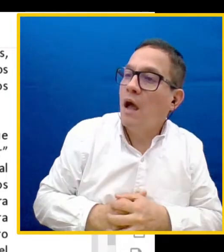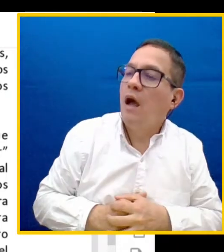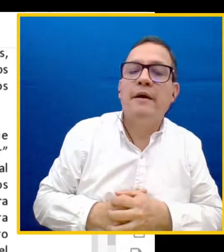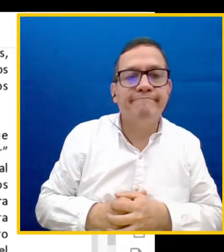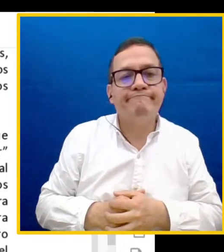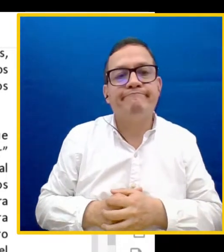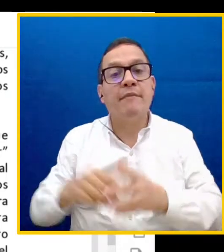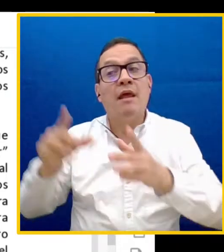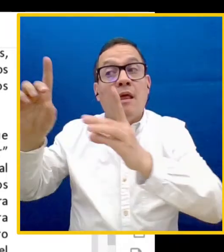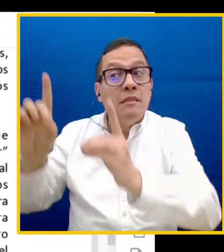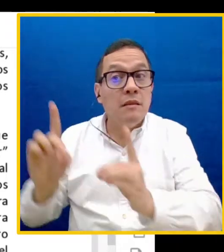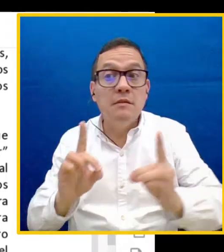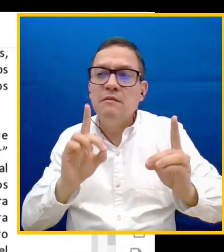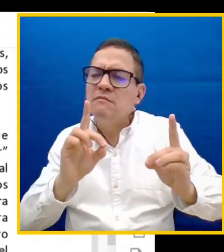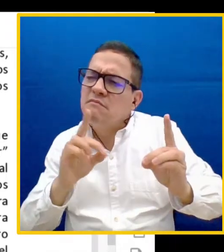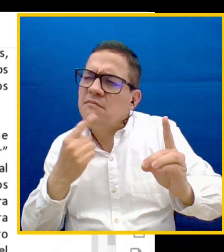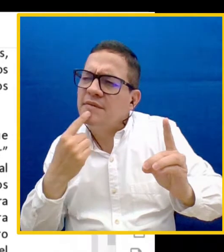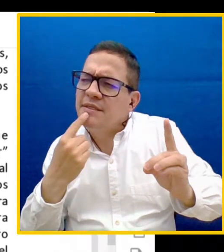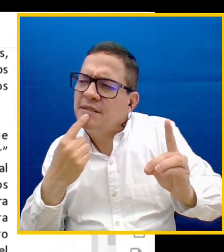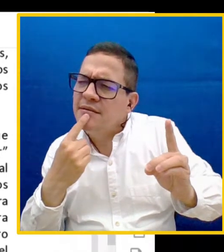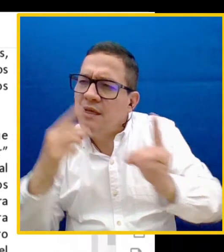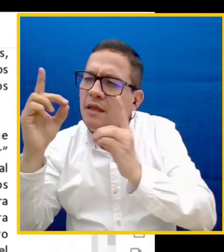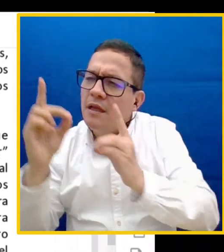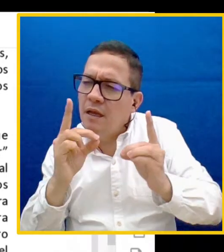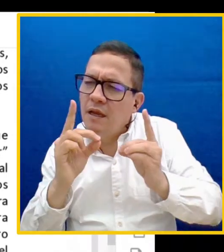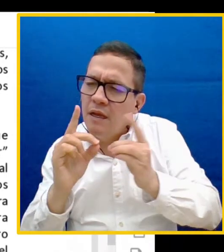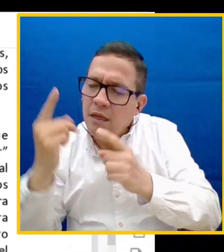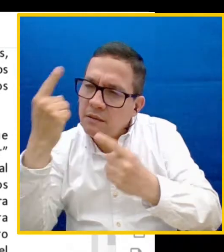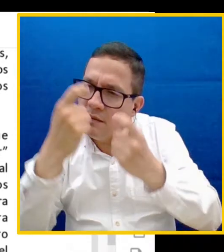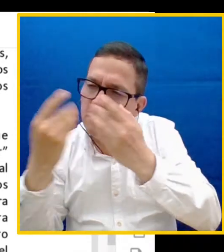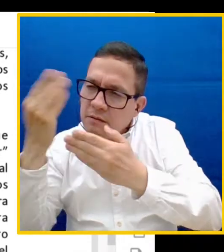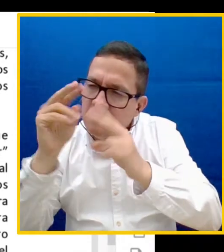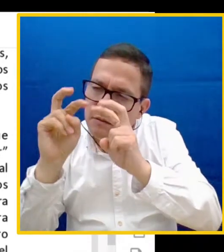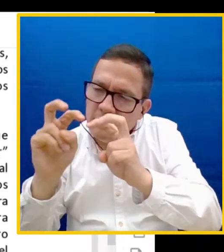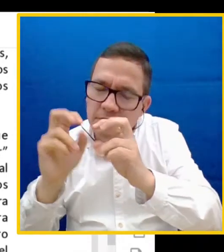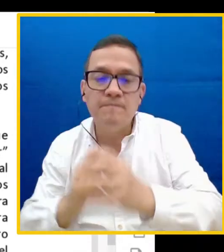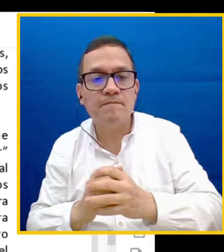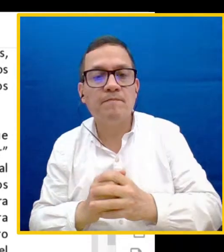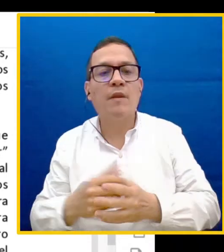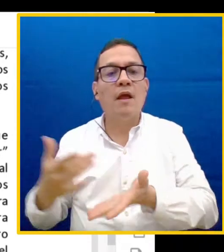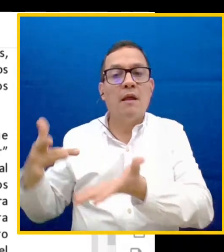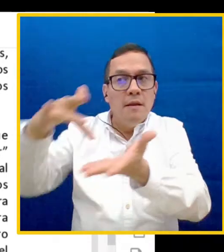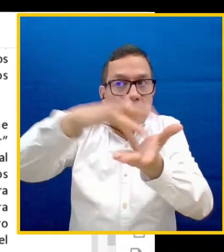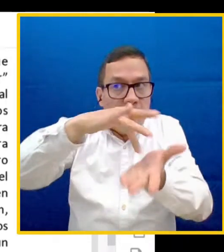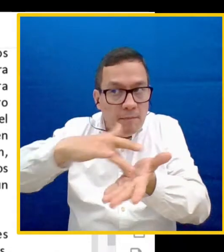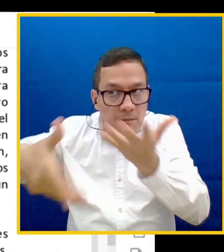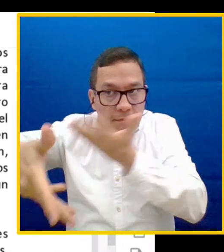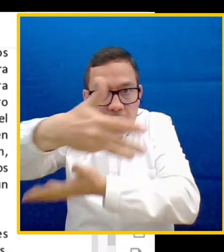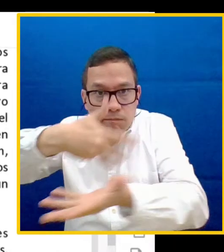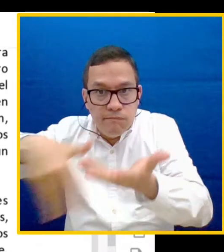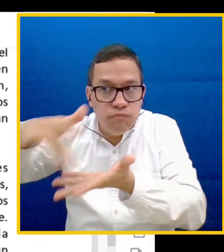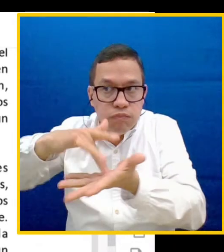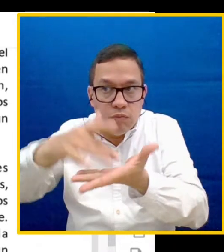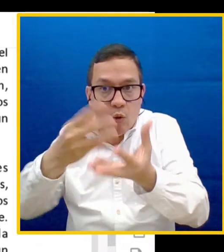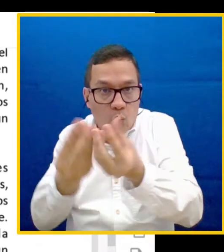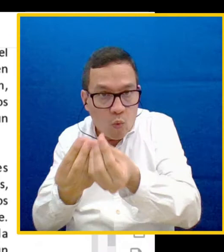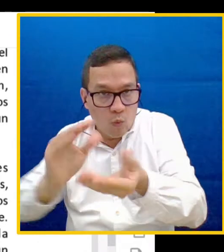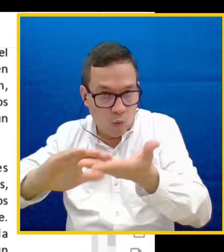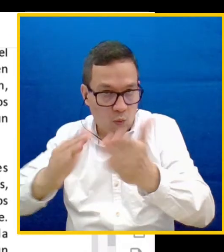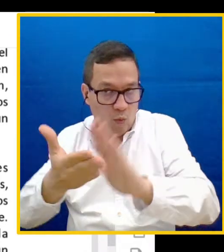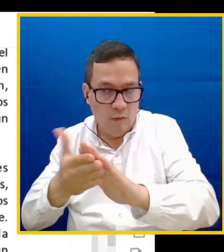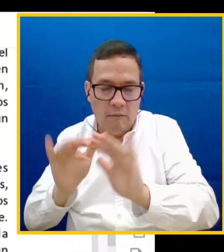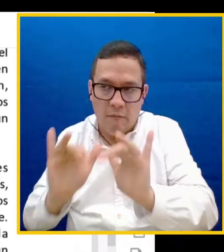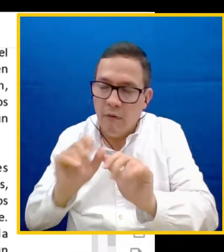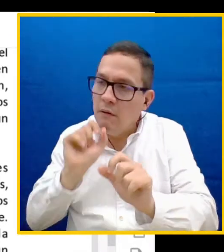de discursos, la observación participante en distintos grupos que constituyen una comunidad.